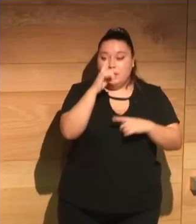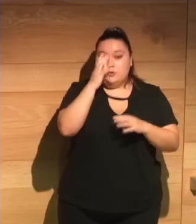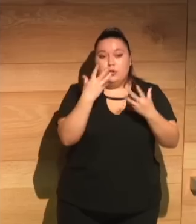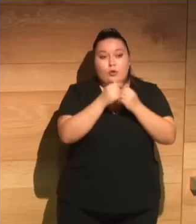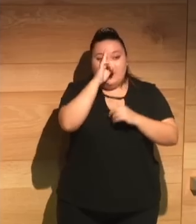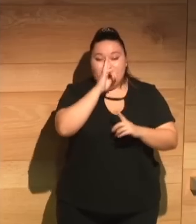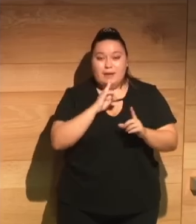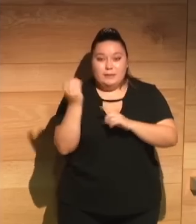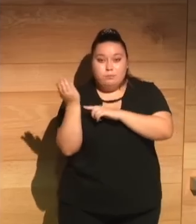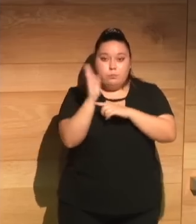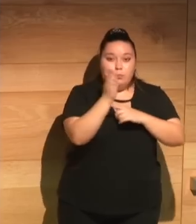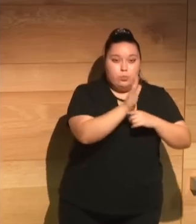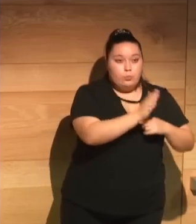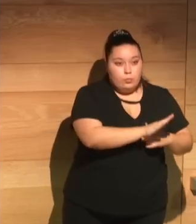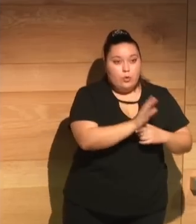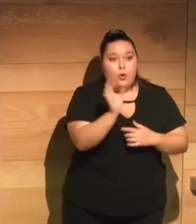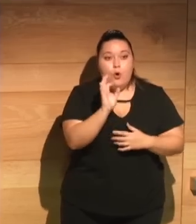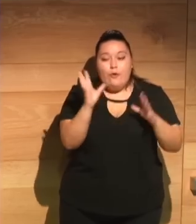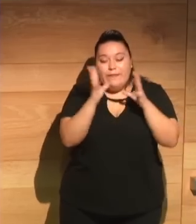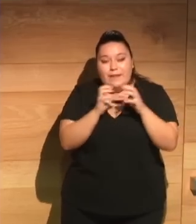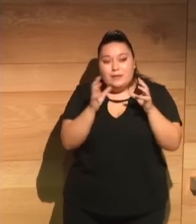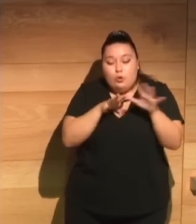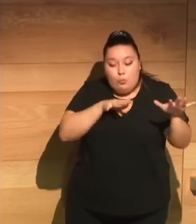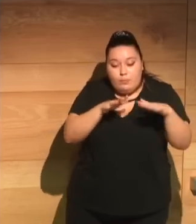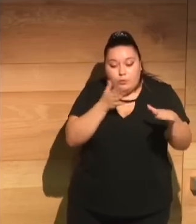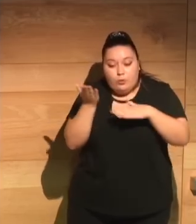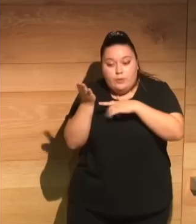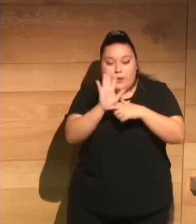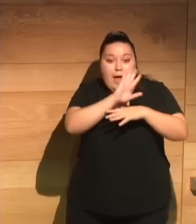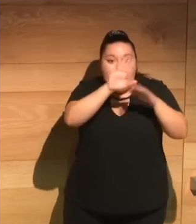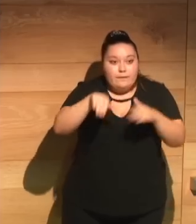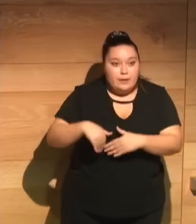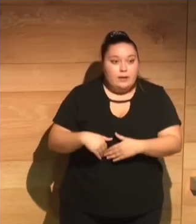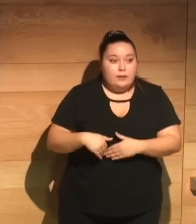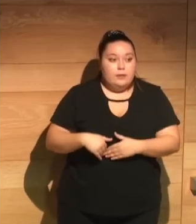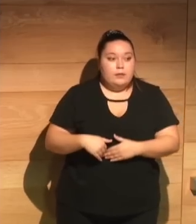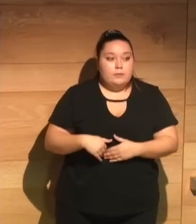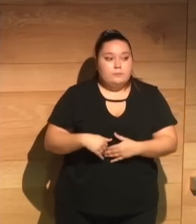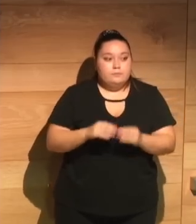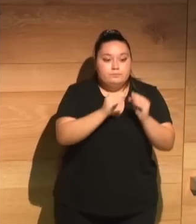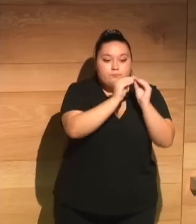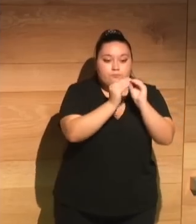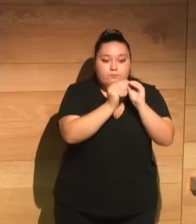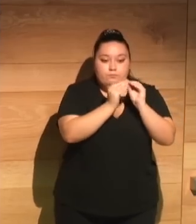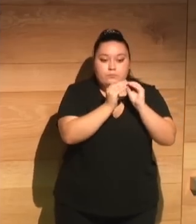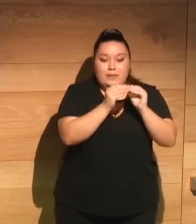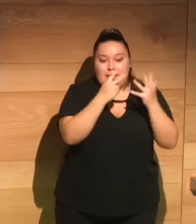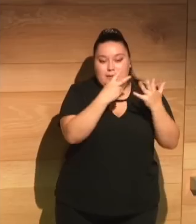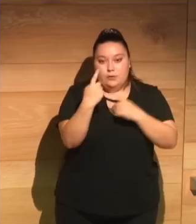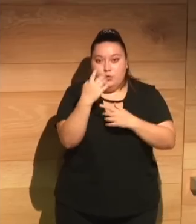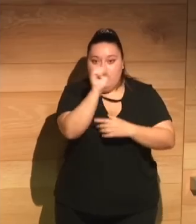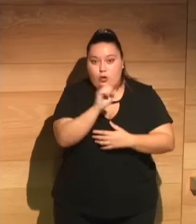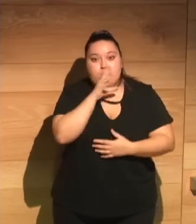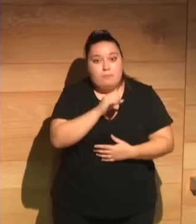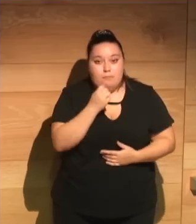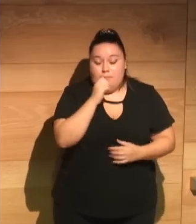el deseo de representar o capturar ese movimiento acaban confluyendo en un único punto en estos 71 años